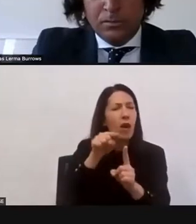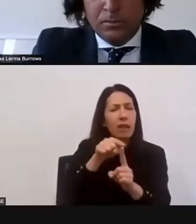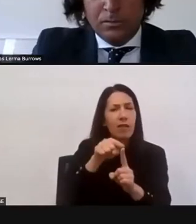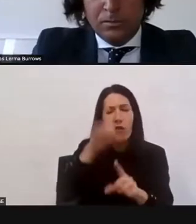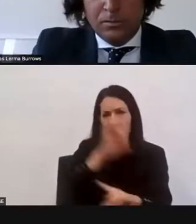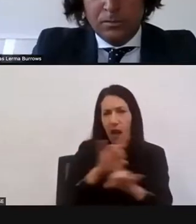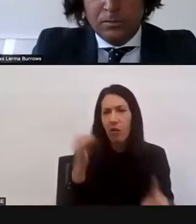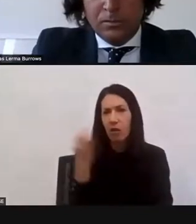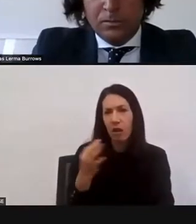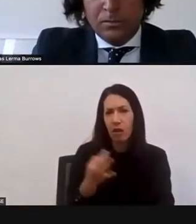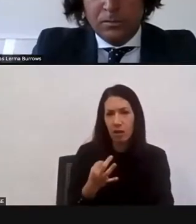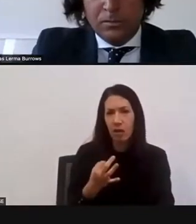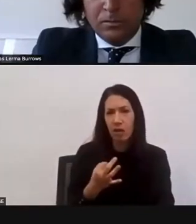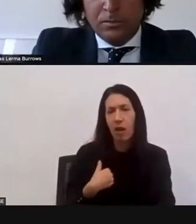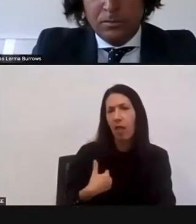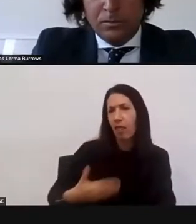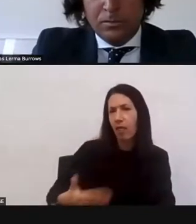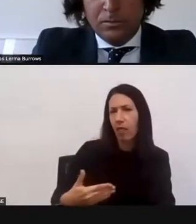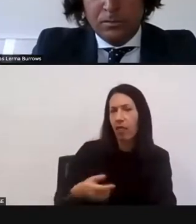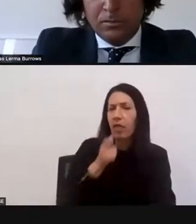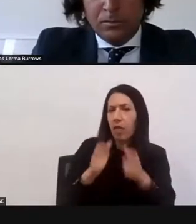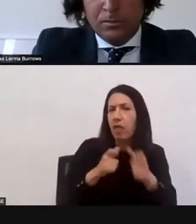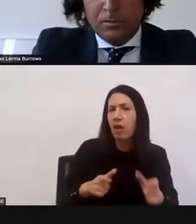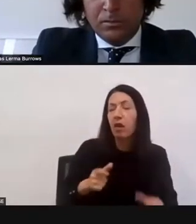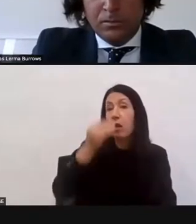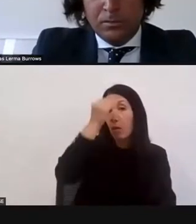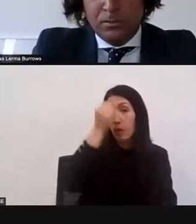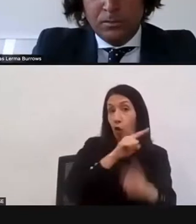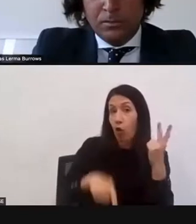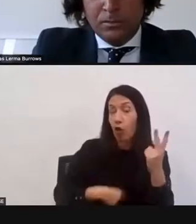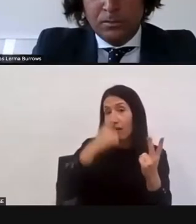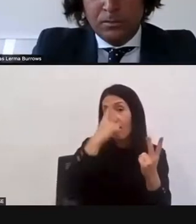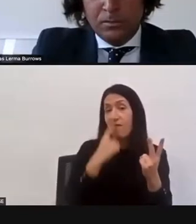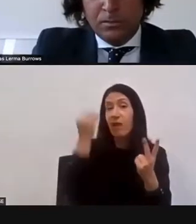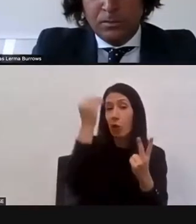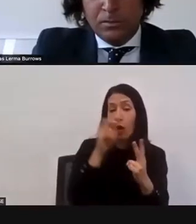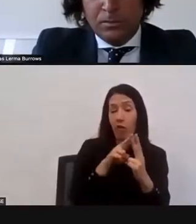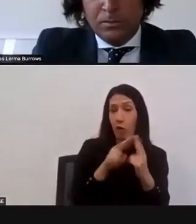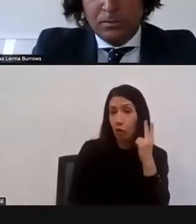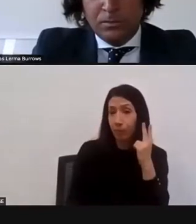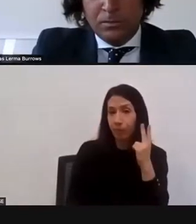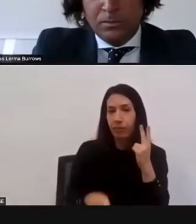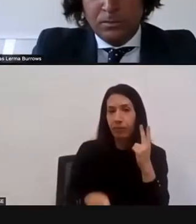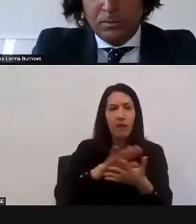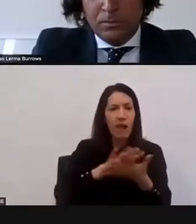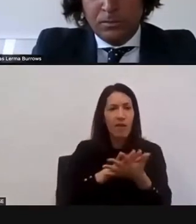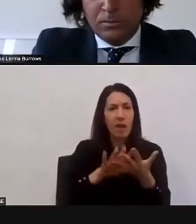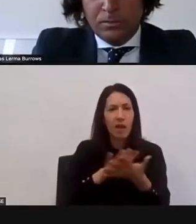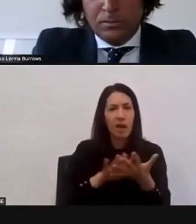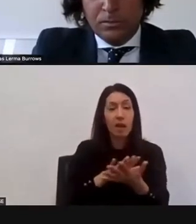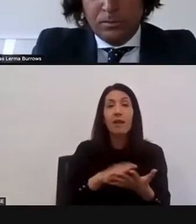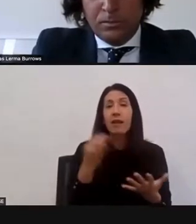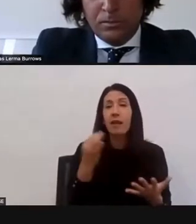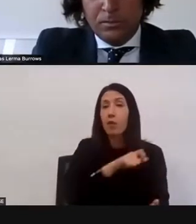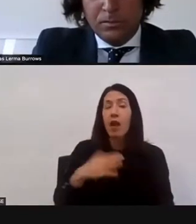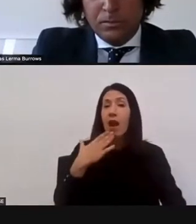de denigrarlos. Creo que está la presencia tanto de los trolls y de los haters, de hablar de ese mundo en los cuales los adolescentes y